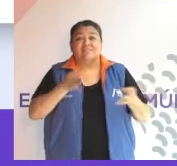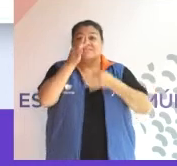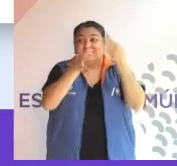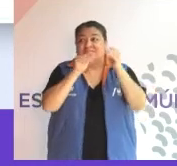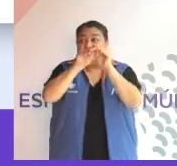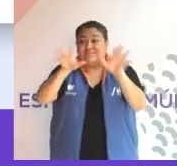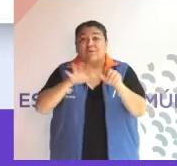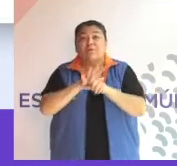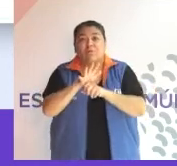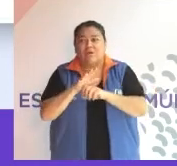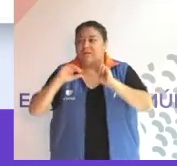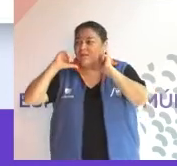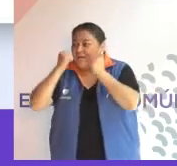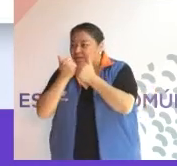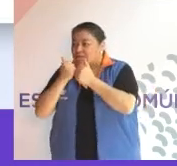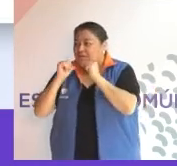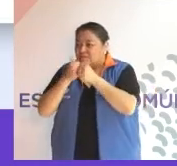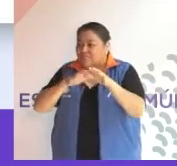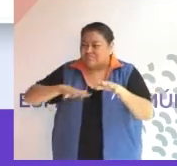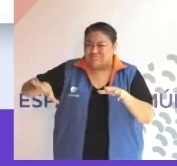las organizaciones hacen muchas cosas